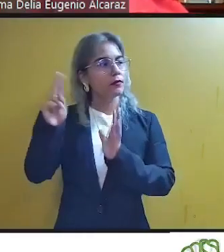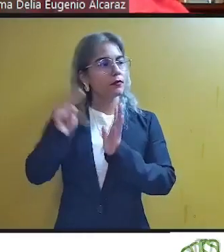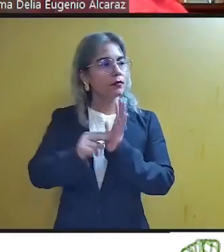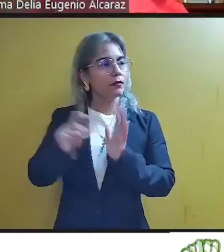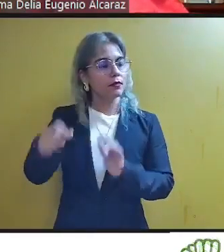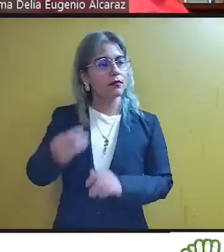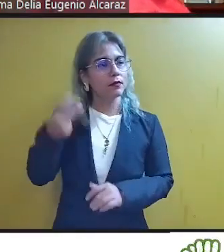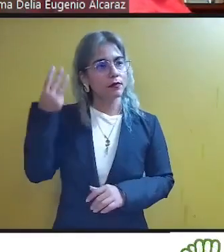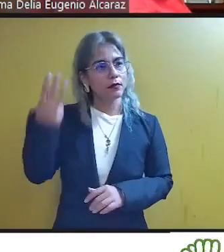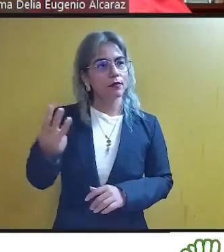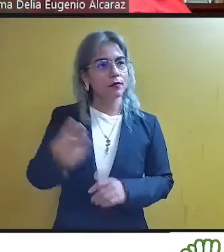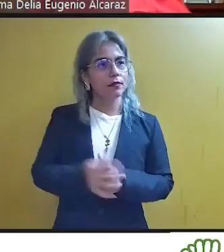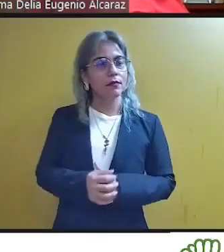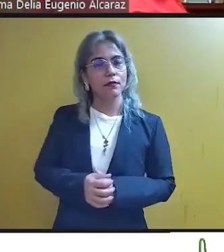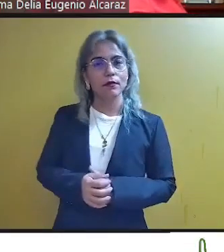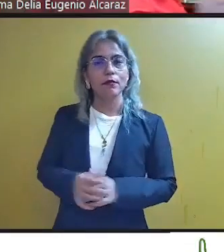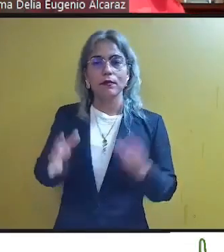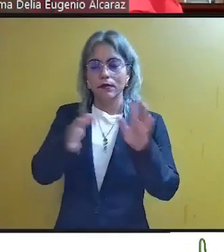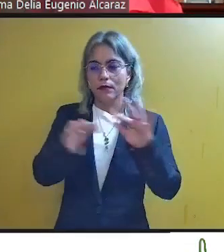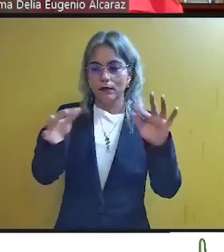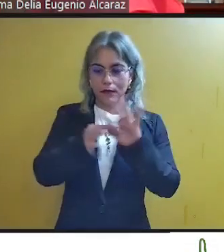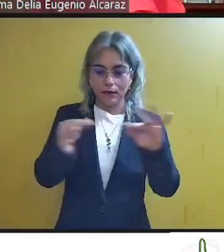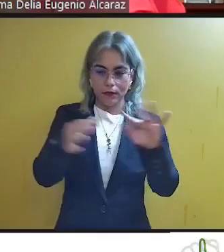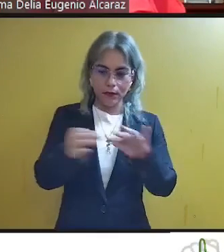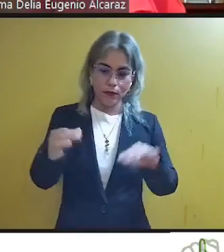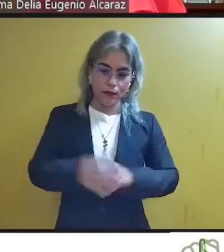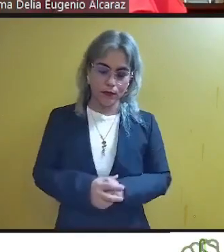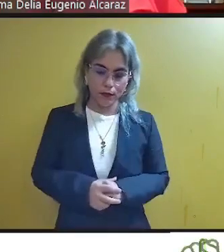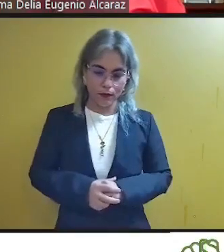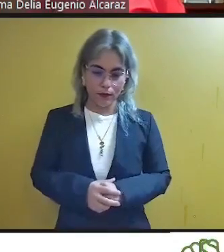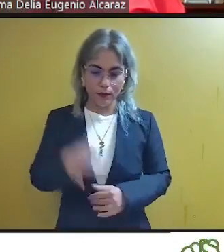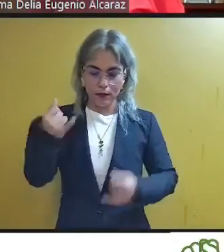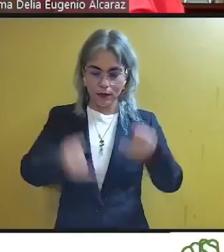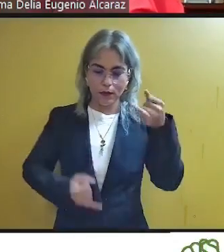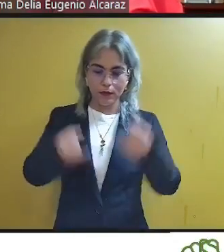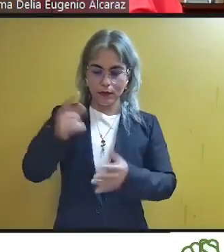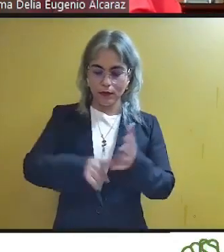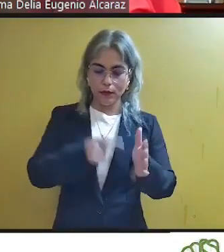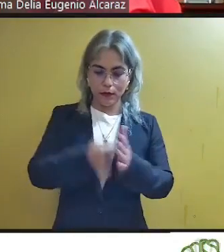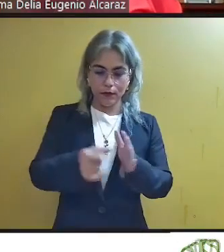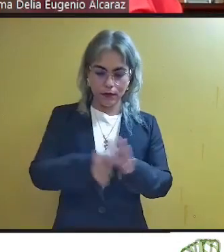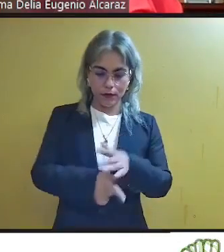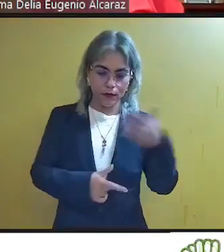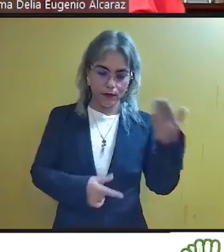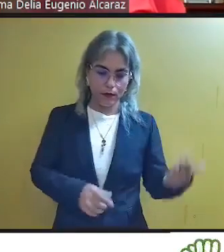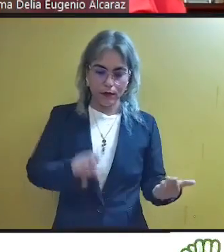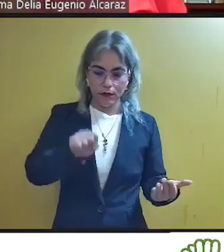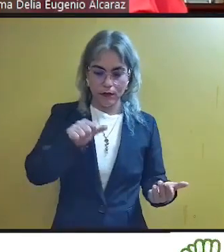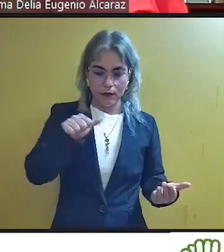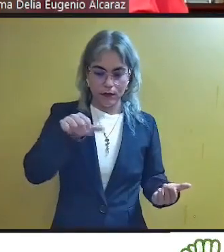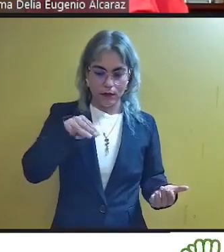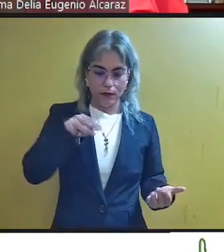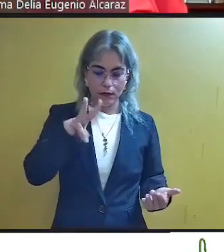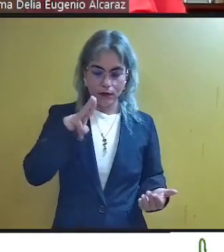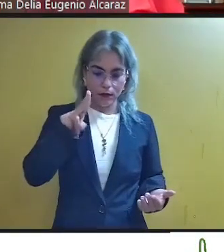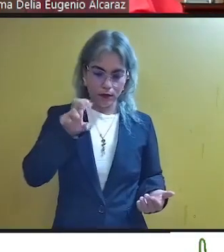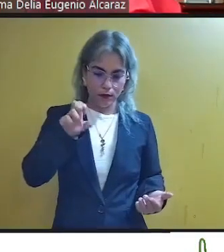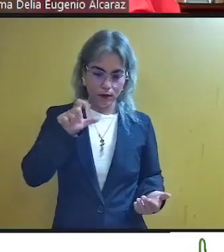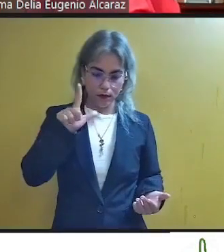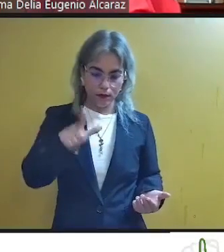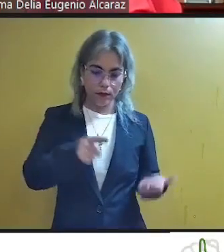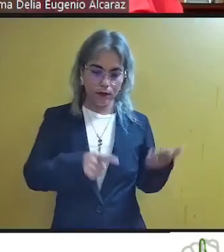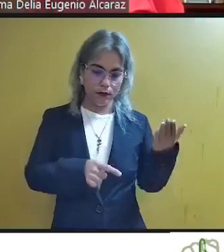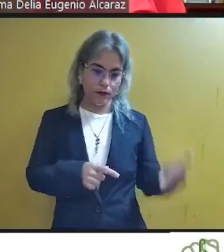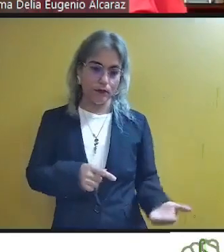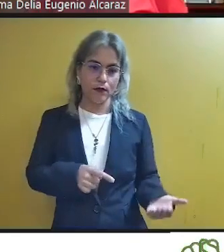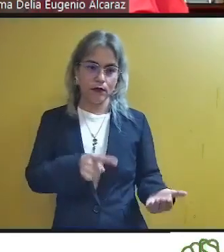diagonal 2023, al tenor de lo siguiente. El juicio electoral ciudadano fue promovido por el ciudadano Samuel Viterbo Guevara, quien se